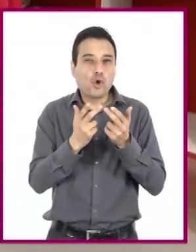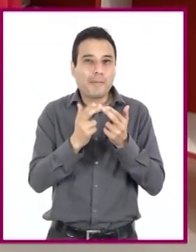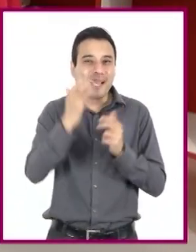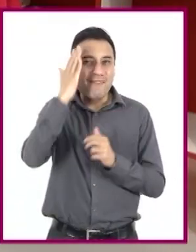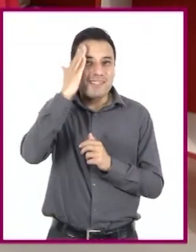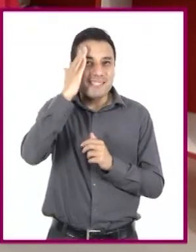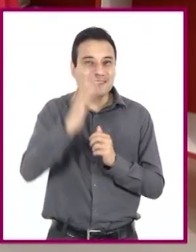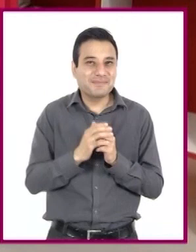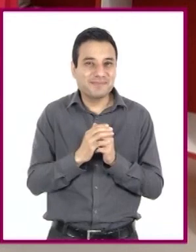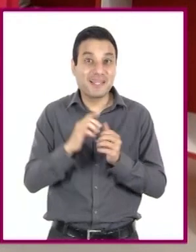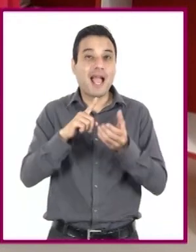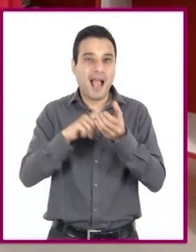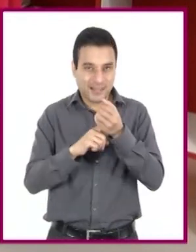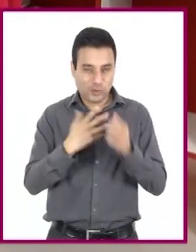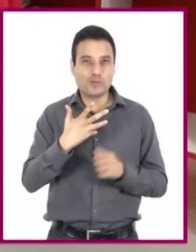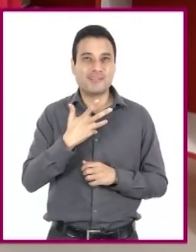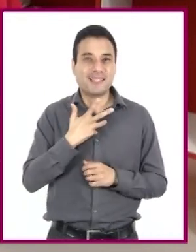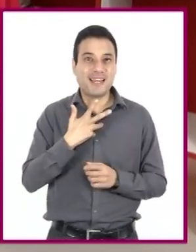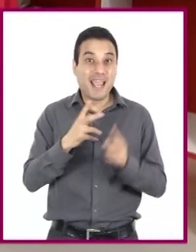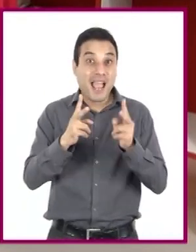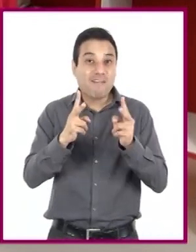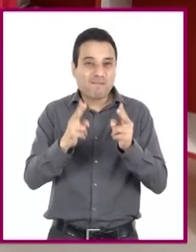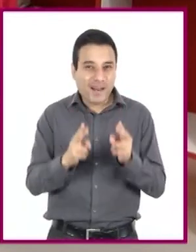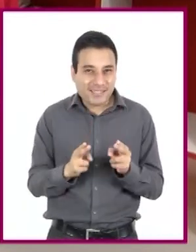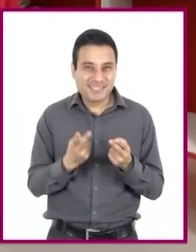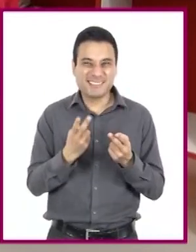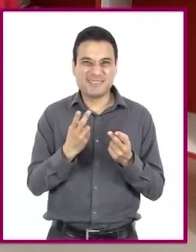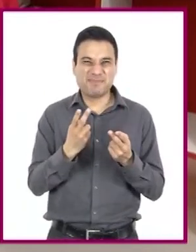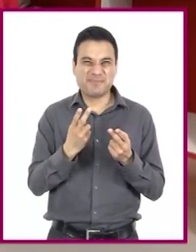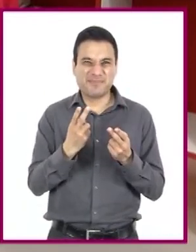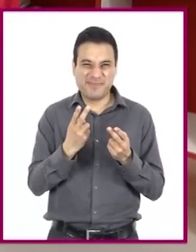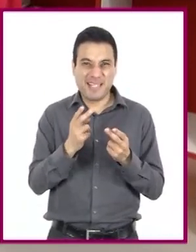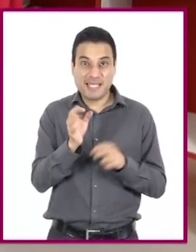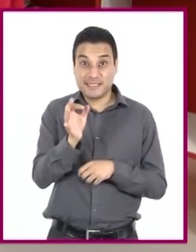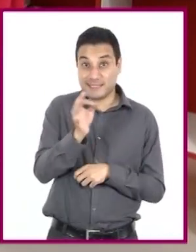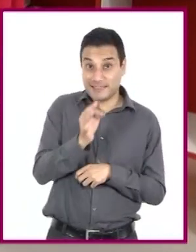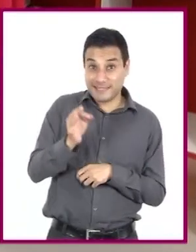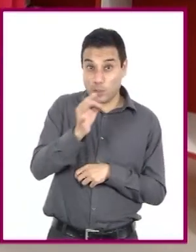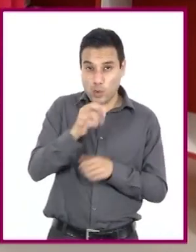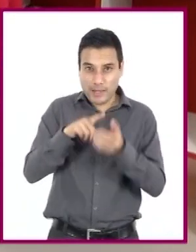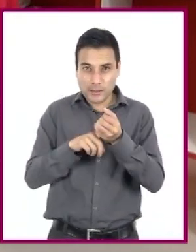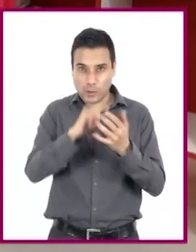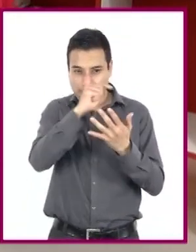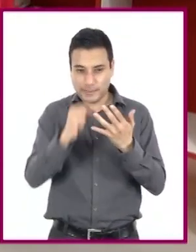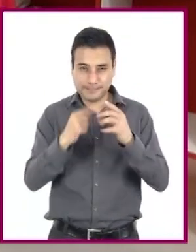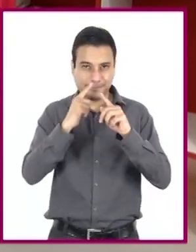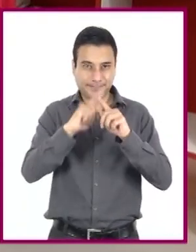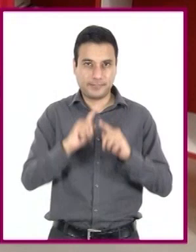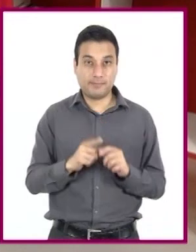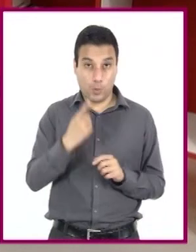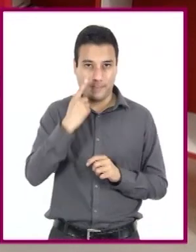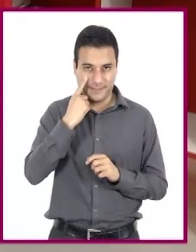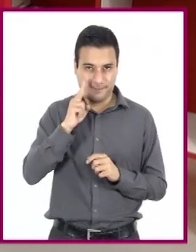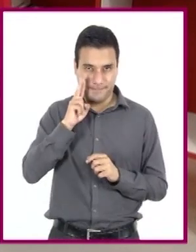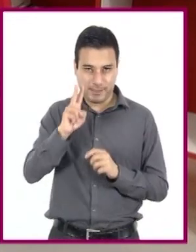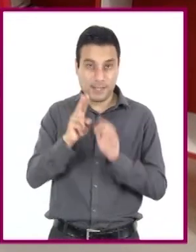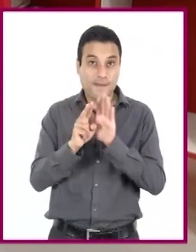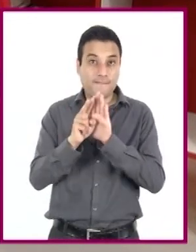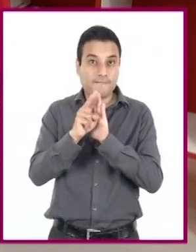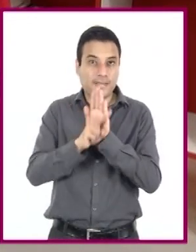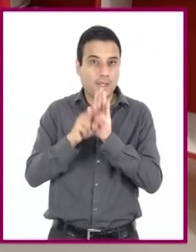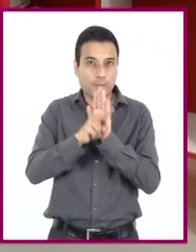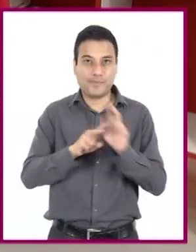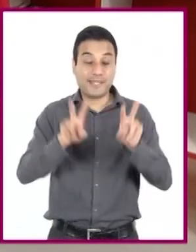algunas frases con información y nombres de los distintos organelos. Pero antes, veamos el siguiente video